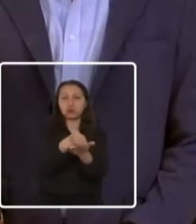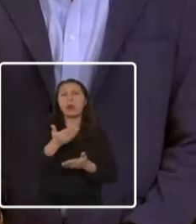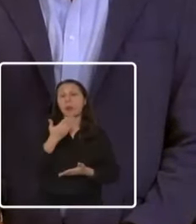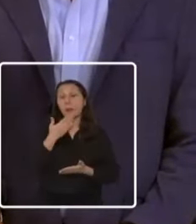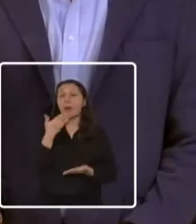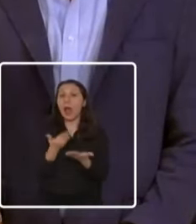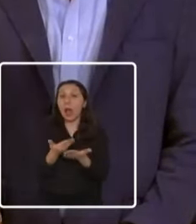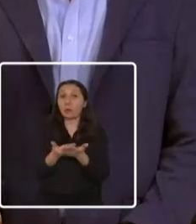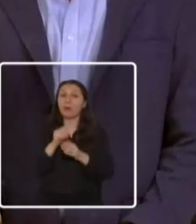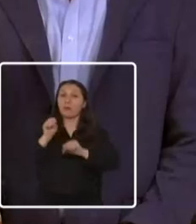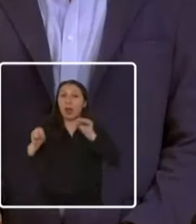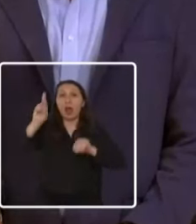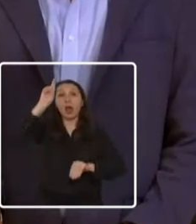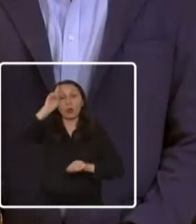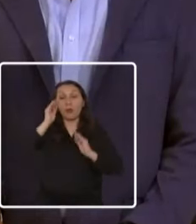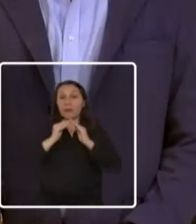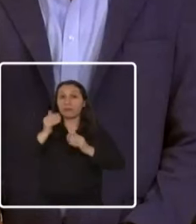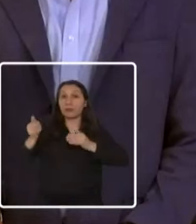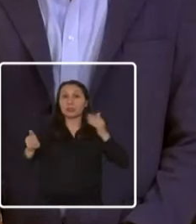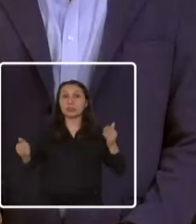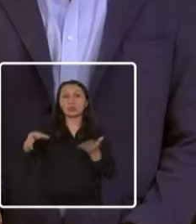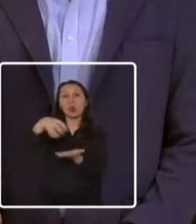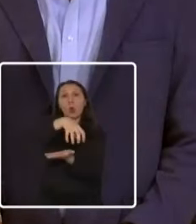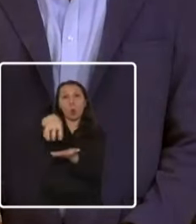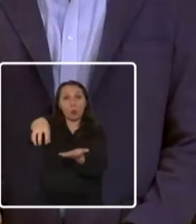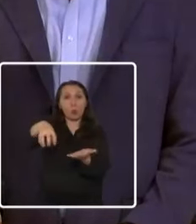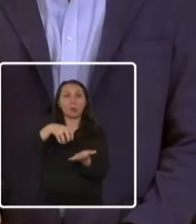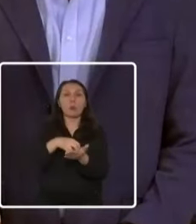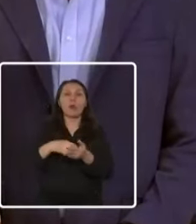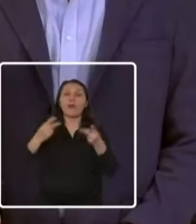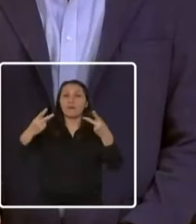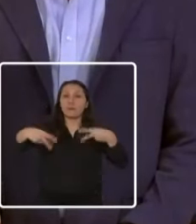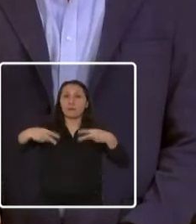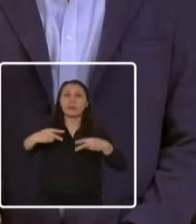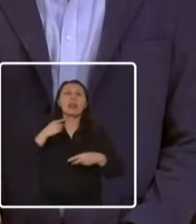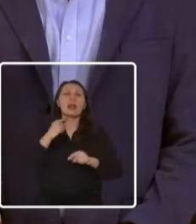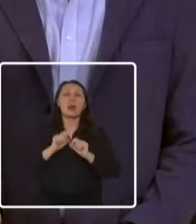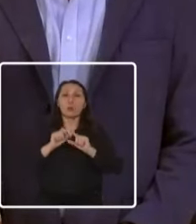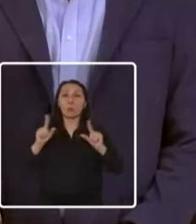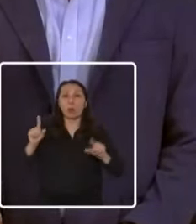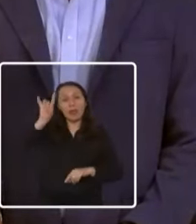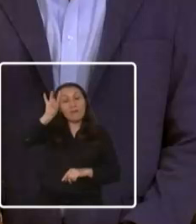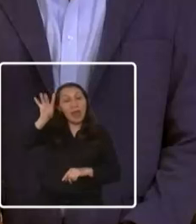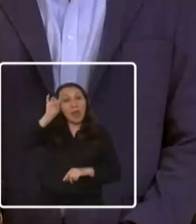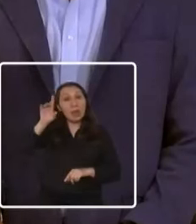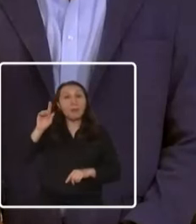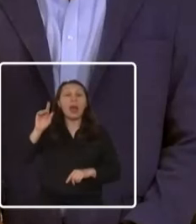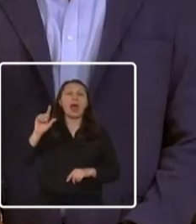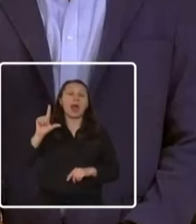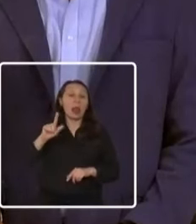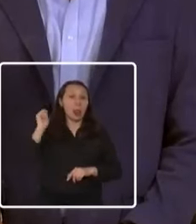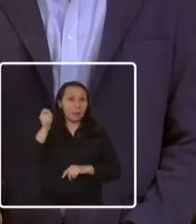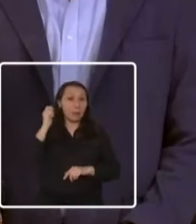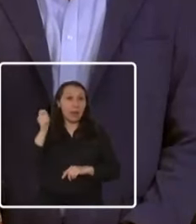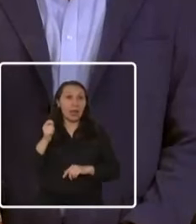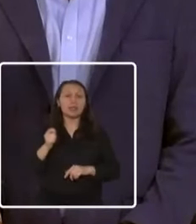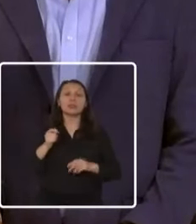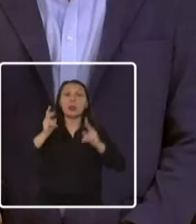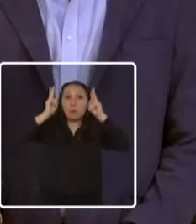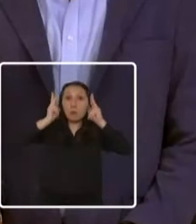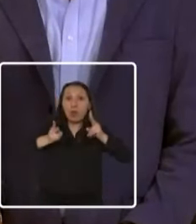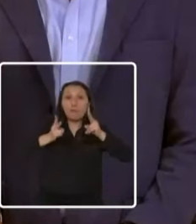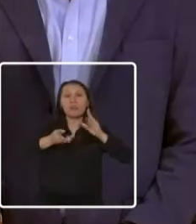estamos aprovechando de recordar a los vecinos y vecinas de las comunas de Viña del Mar, Quilpué, Villa Alemana y Limache que el toque